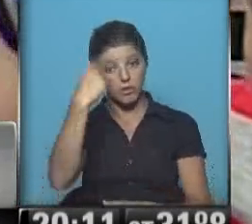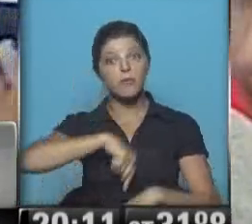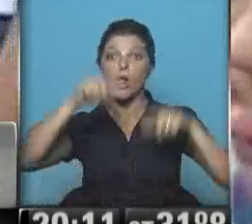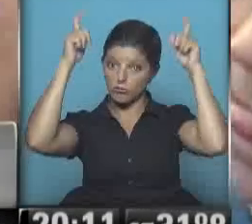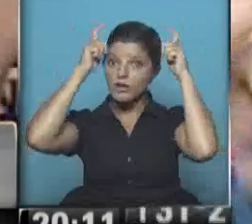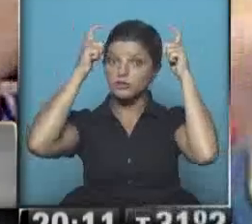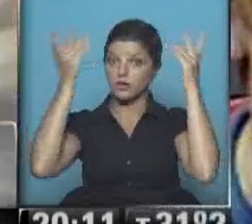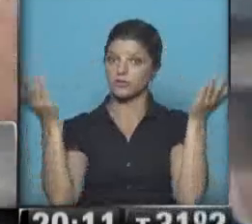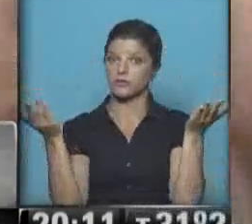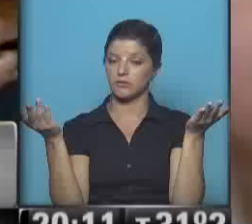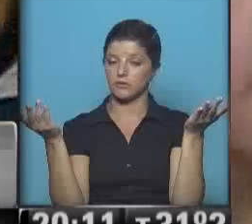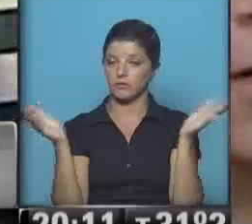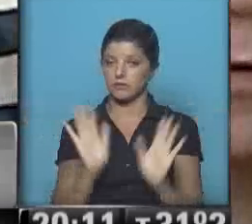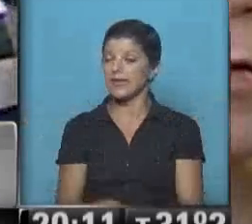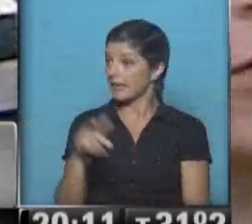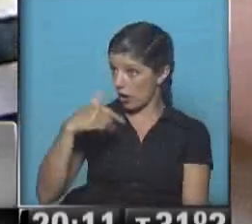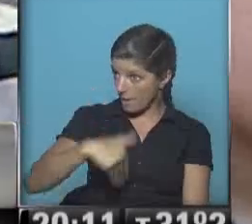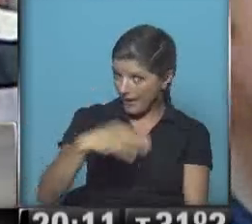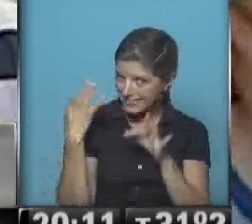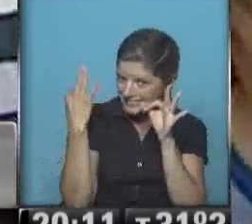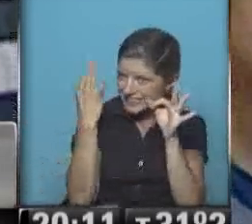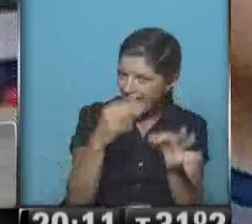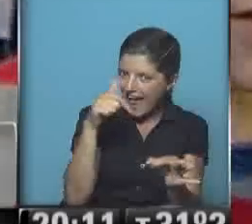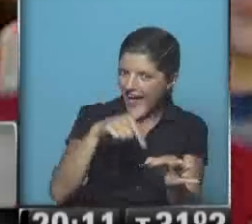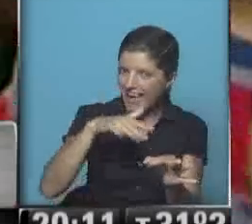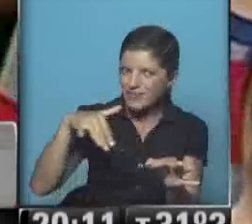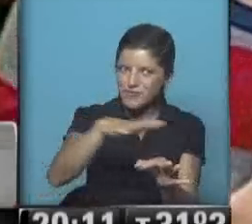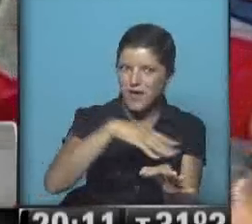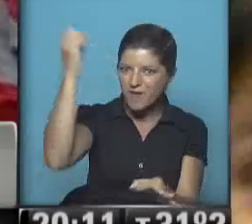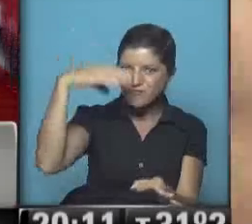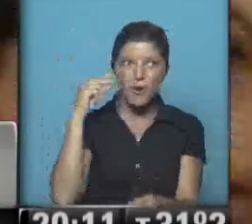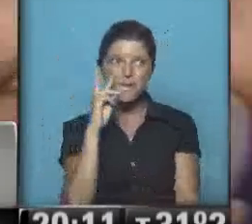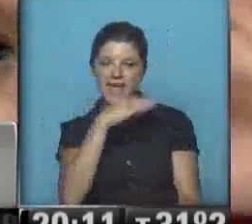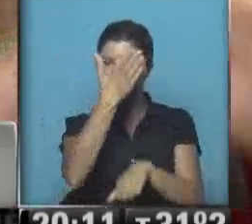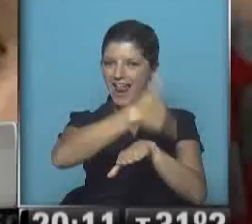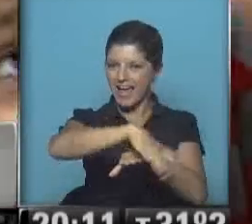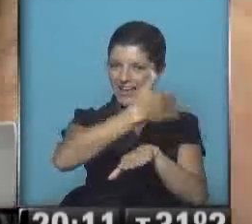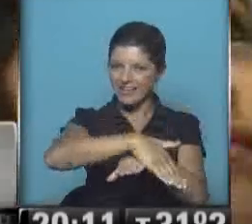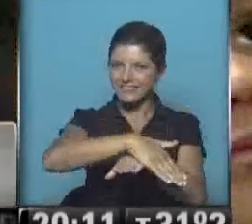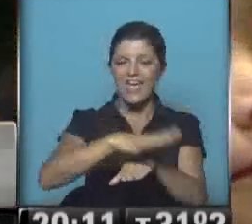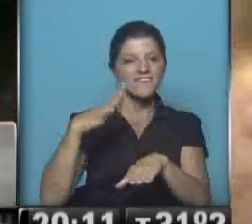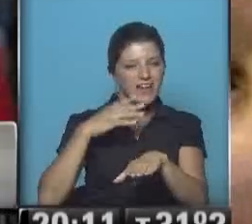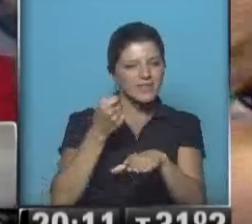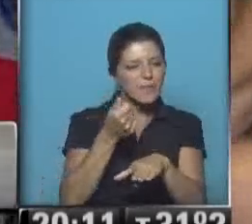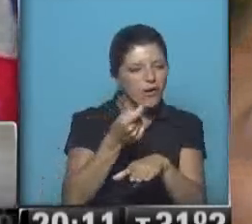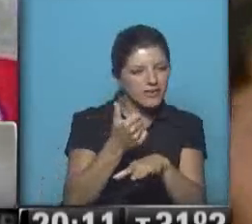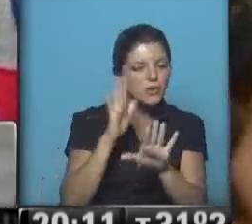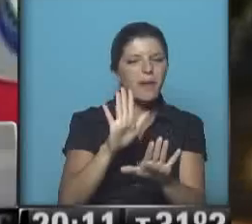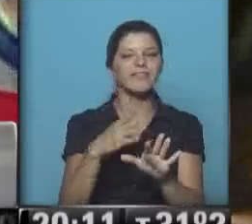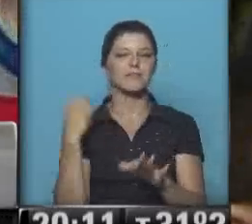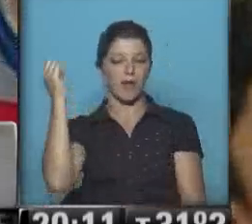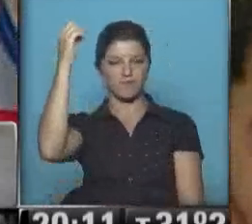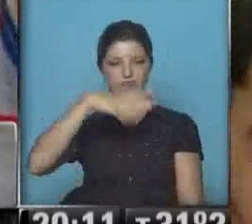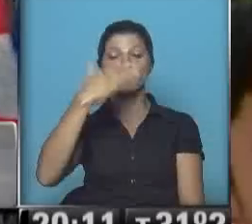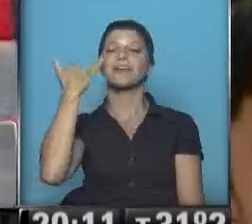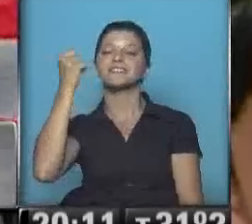Magos. Y ahora están por llegar acá, ¿no? Los ven ustedes por la calle. Faltan pocas cuadras, parece que está llegando, porque ya pasó